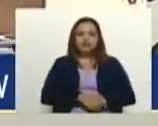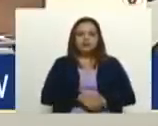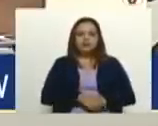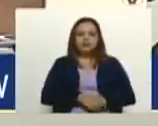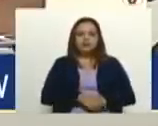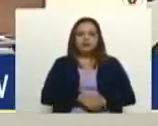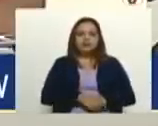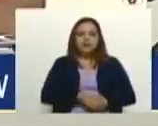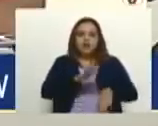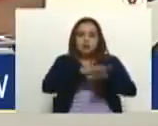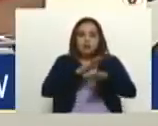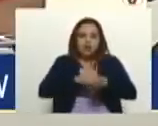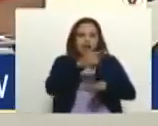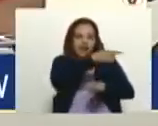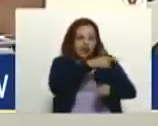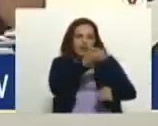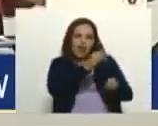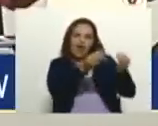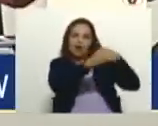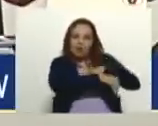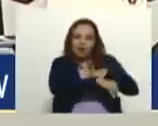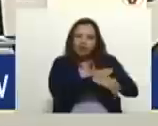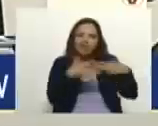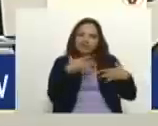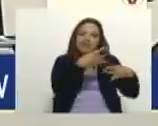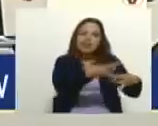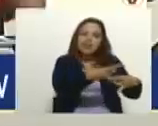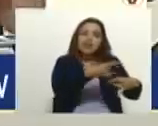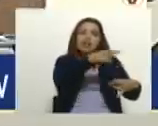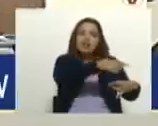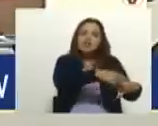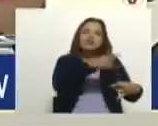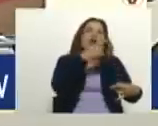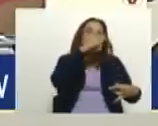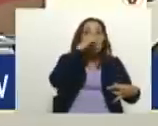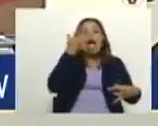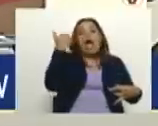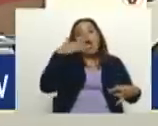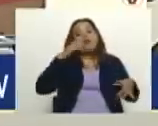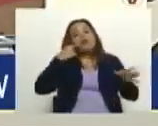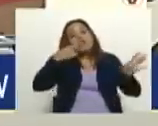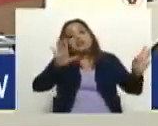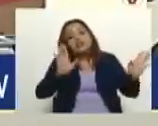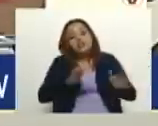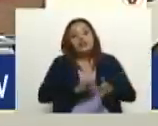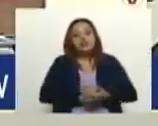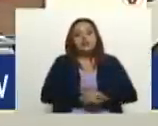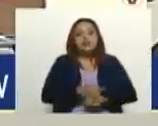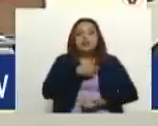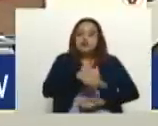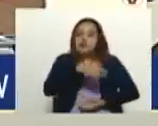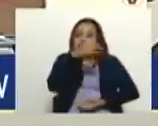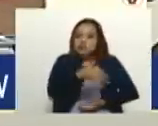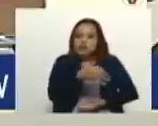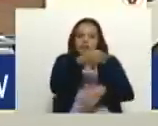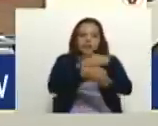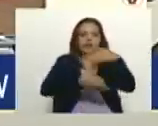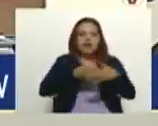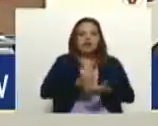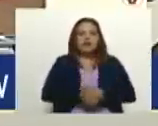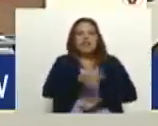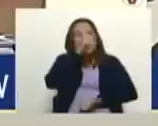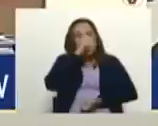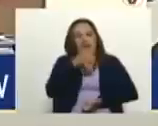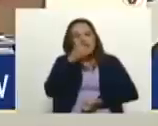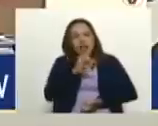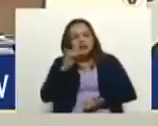Porque además hasta les convenía, pues. Y eso fue en épocas, según, pues, si damos por cierta esa versión, en épocas donde